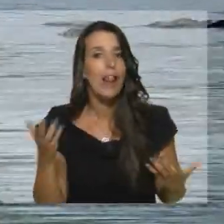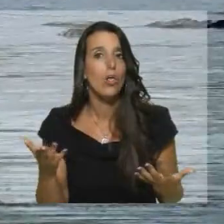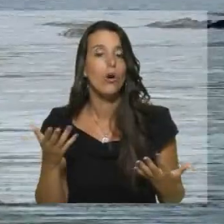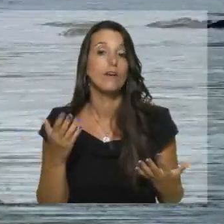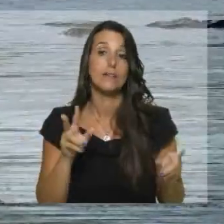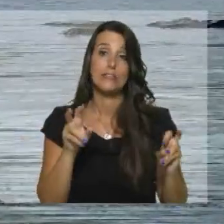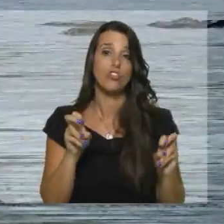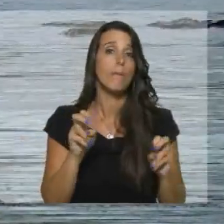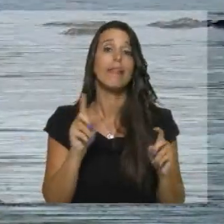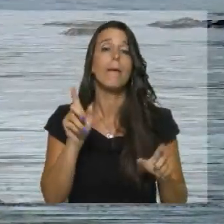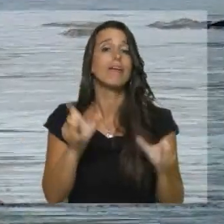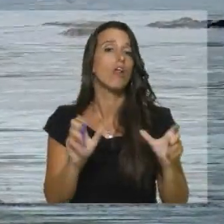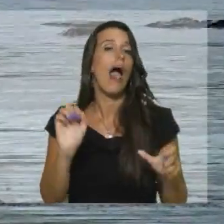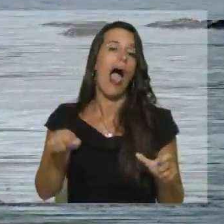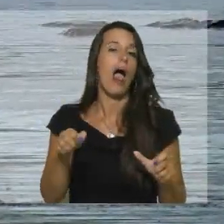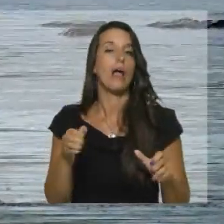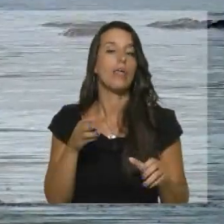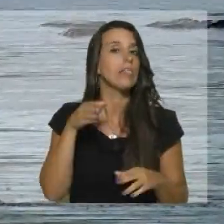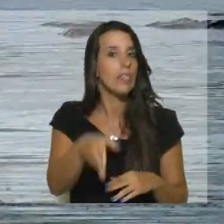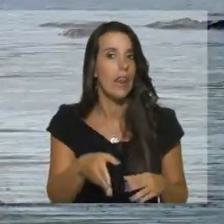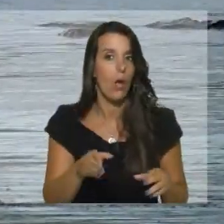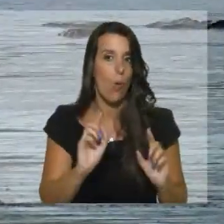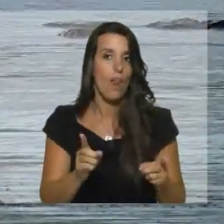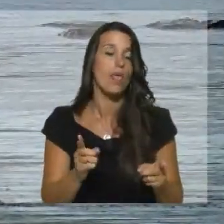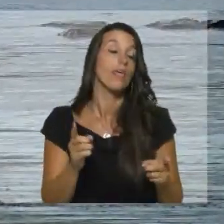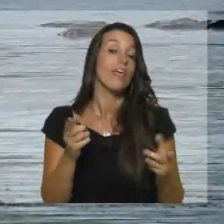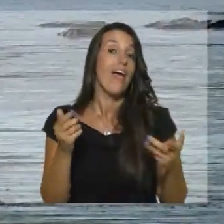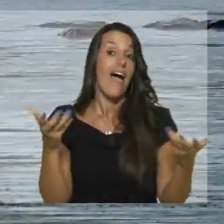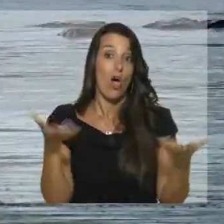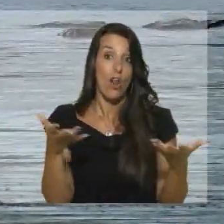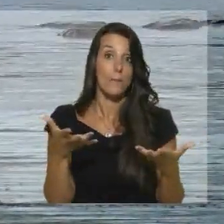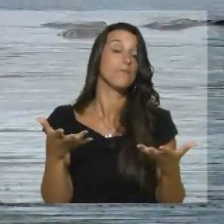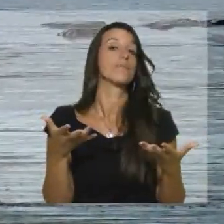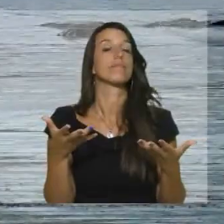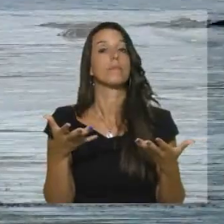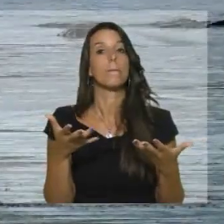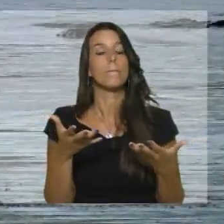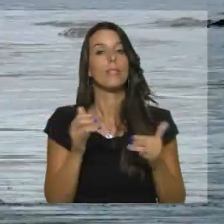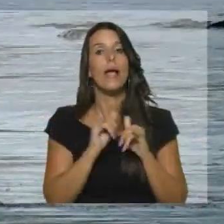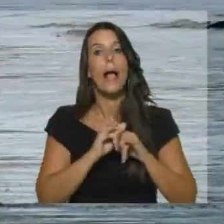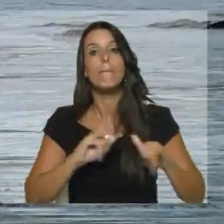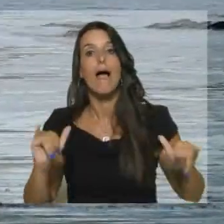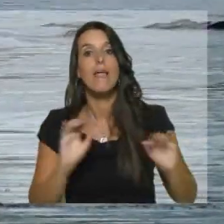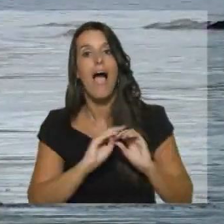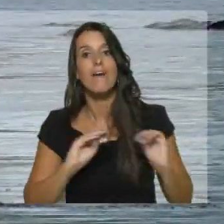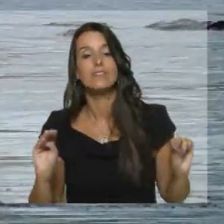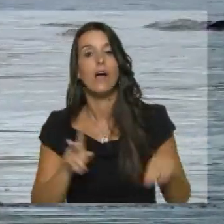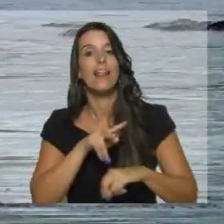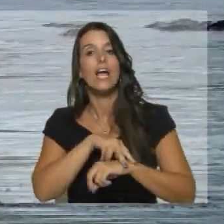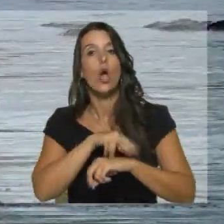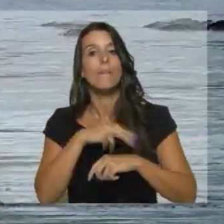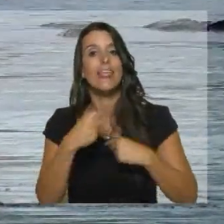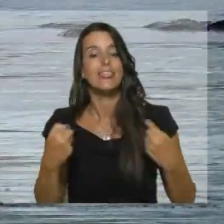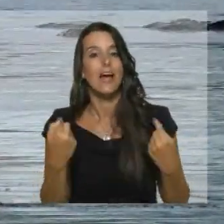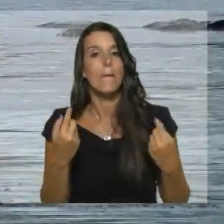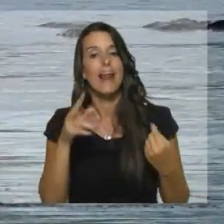temas de imprudencia. Acá se están llevando a cabo una campaña de difusión de las recomendaciones que se hace para